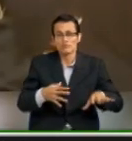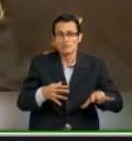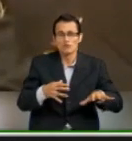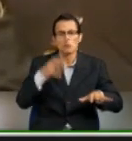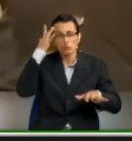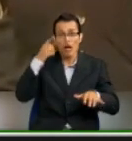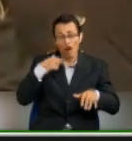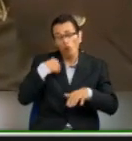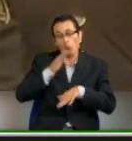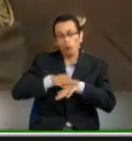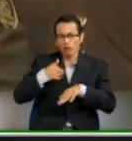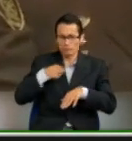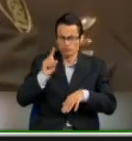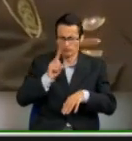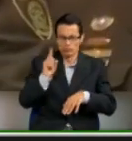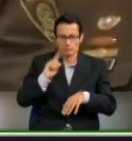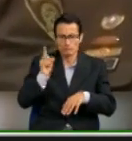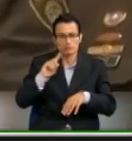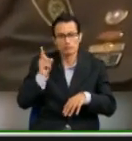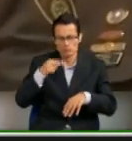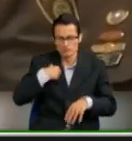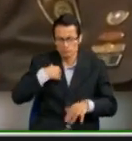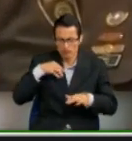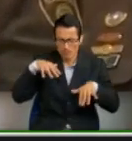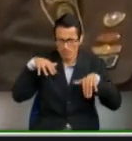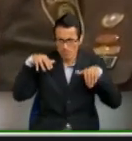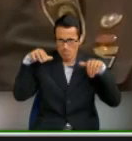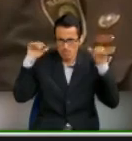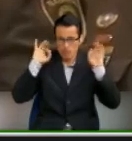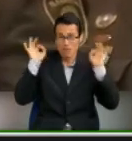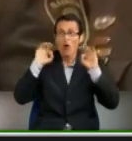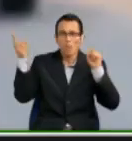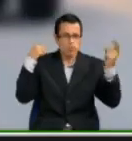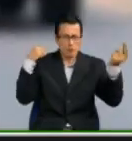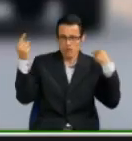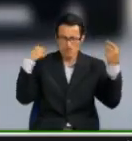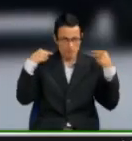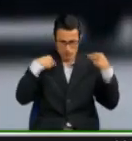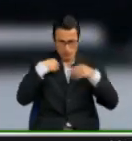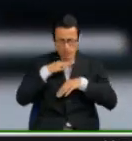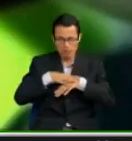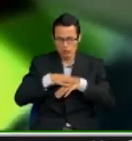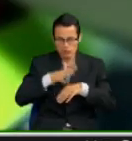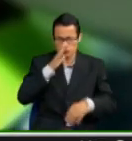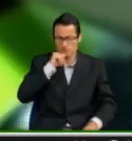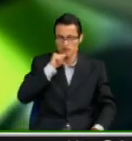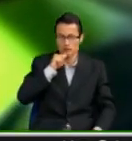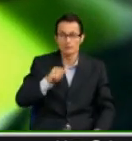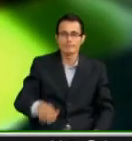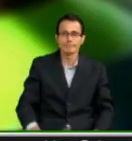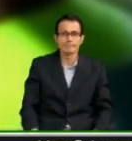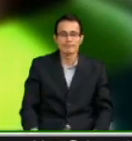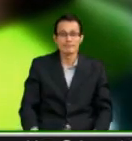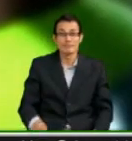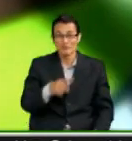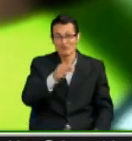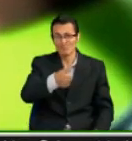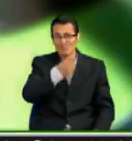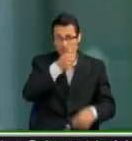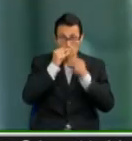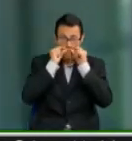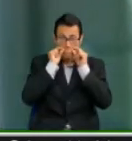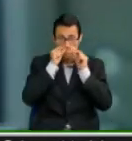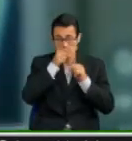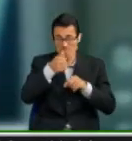inocencia frente a los cargos que se me imputan. Además de reiterar su inocencia, el general Palomino manifestó